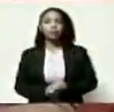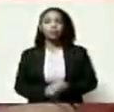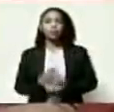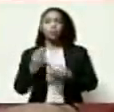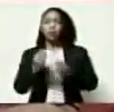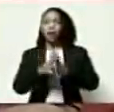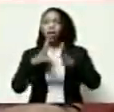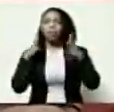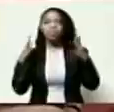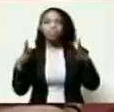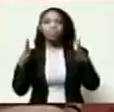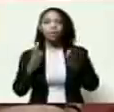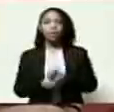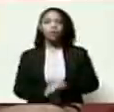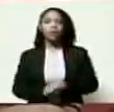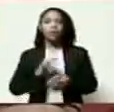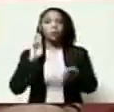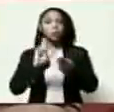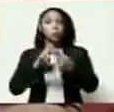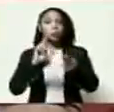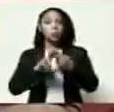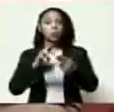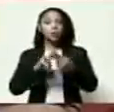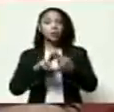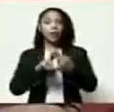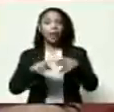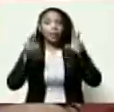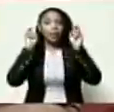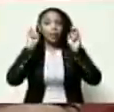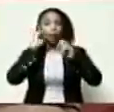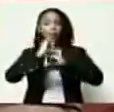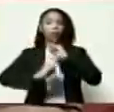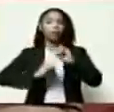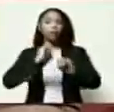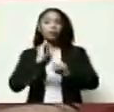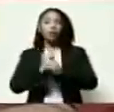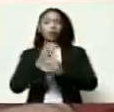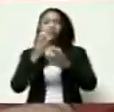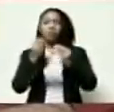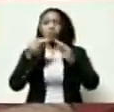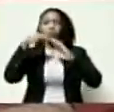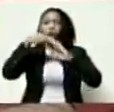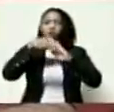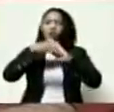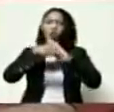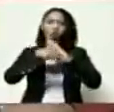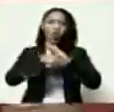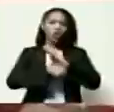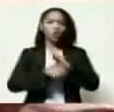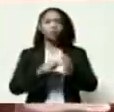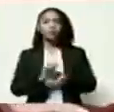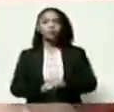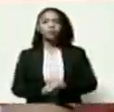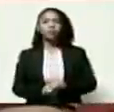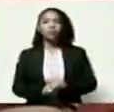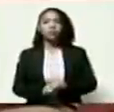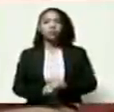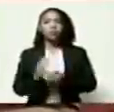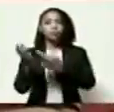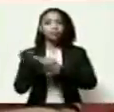muy amplia, con un conocimiento del tema internacional muy profundo, lo